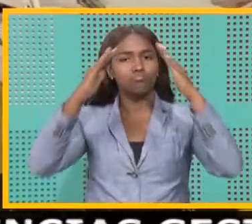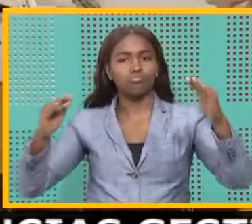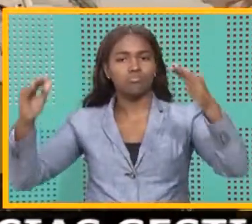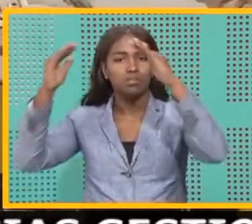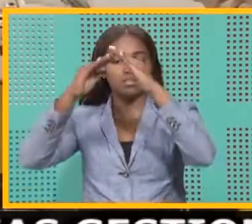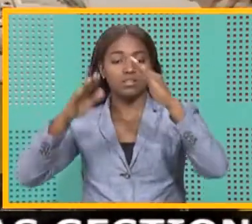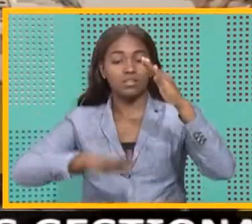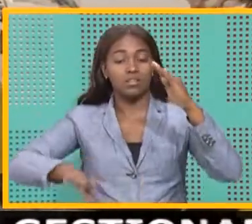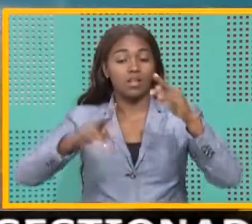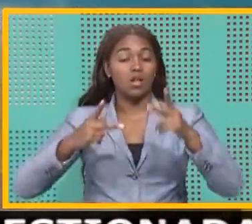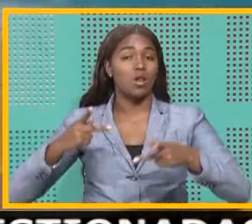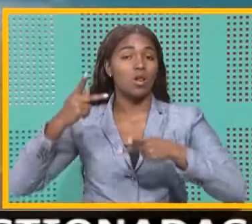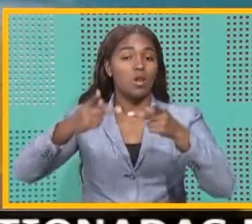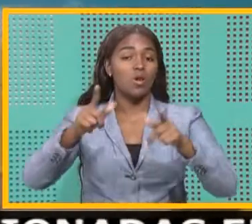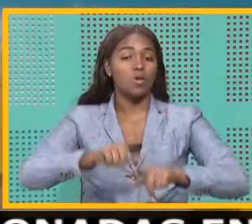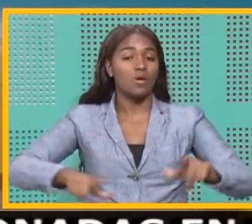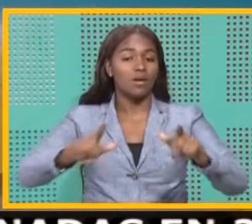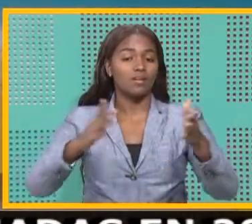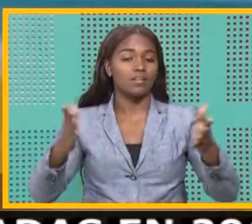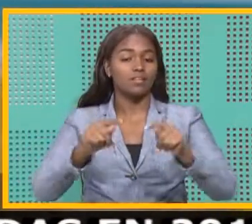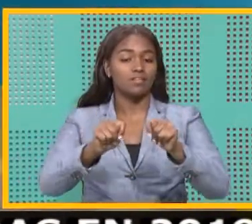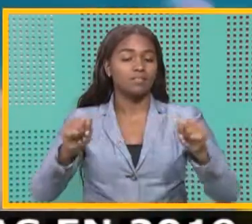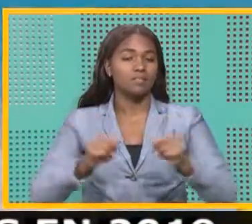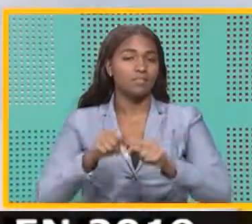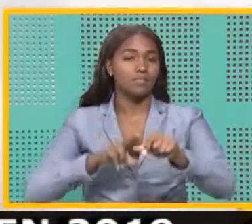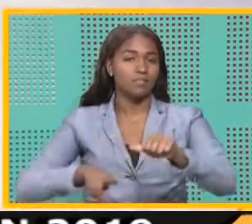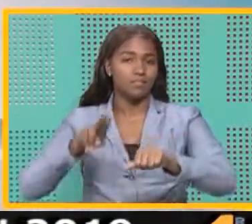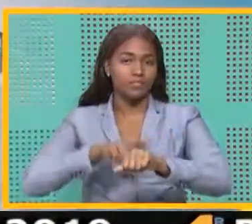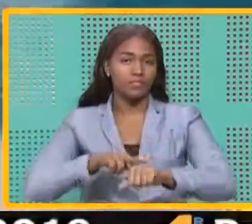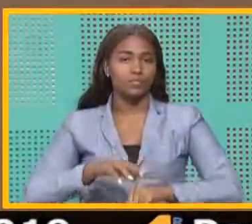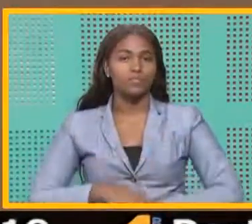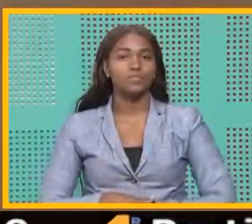esos lugares íconos del territorio nacional.